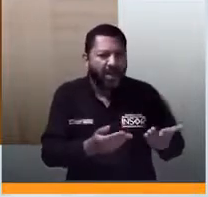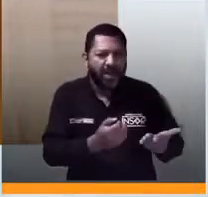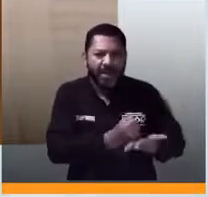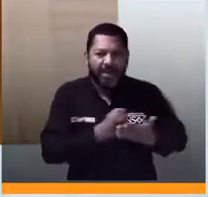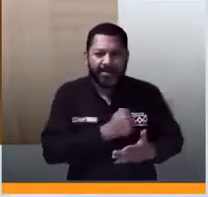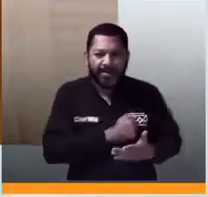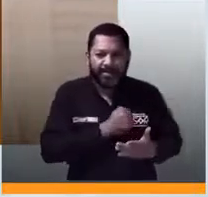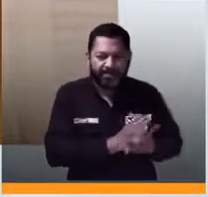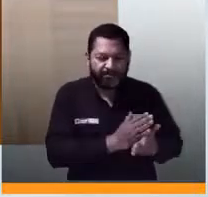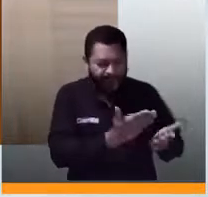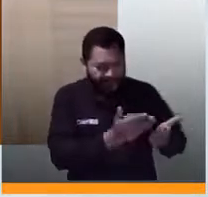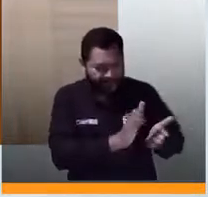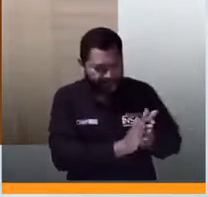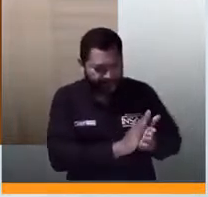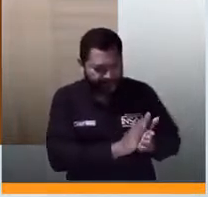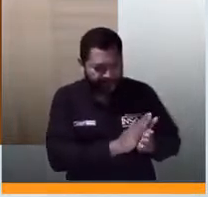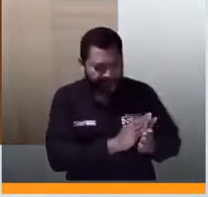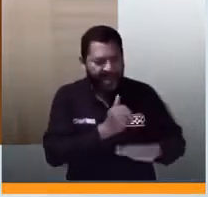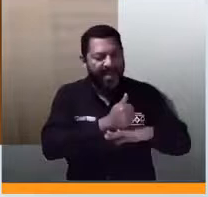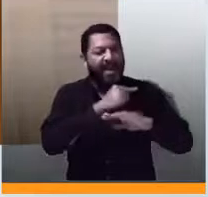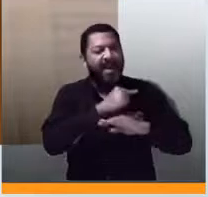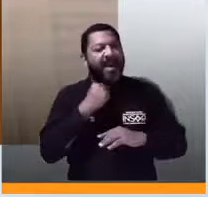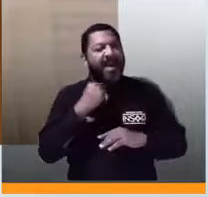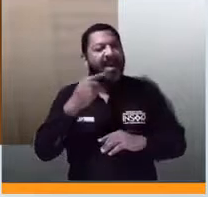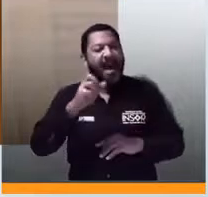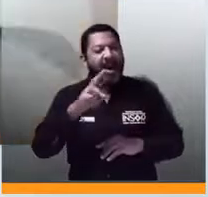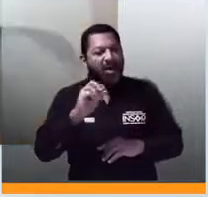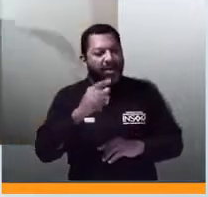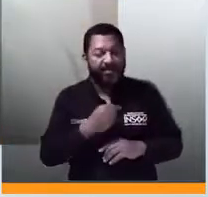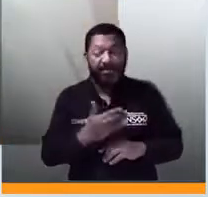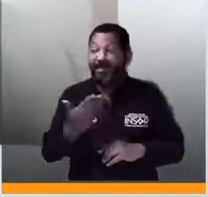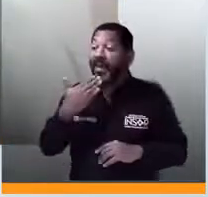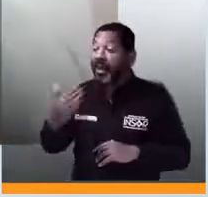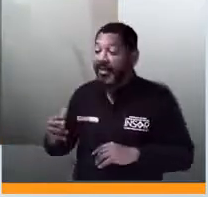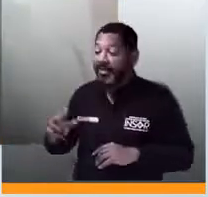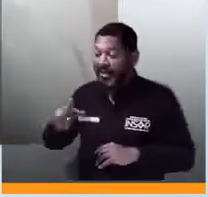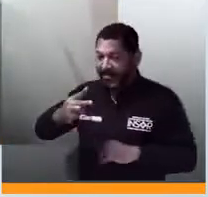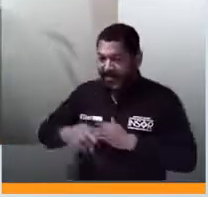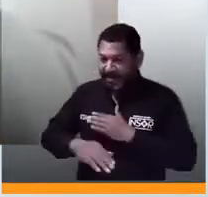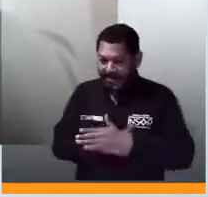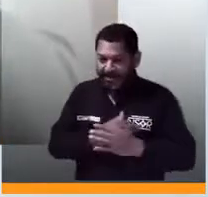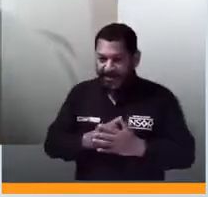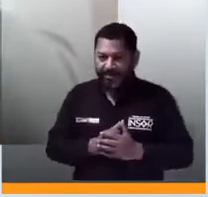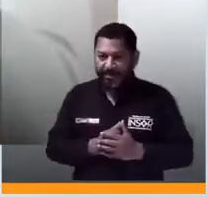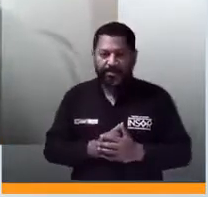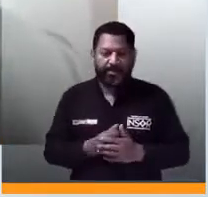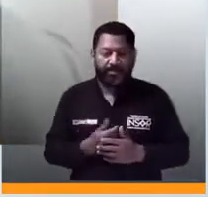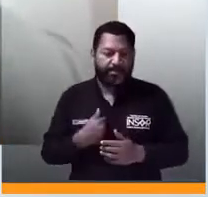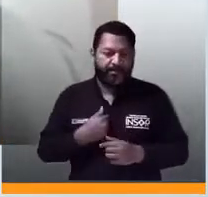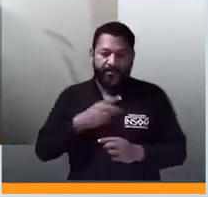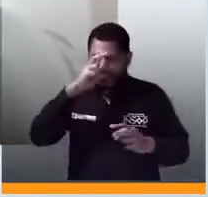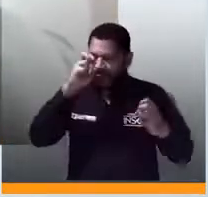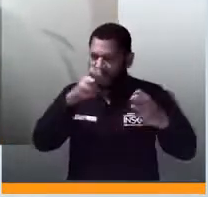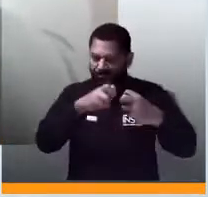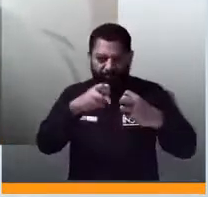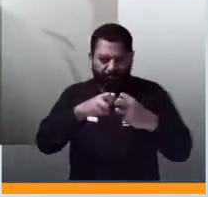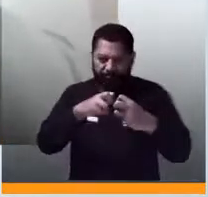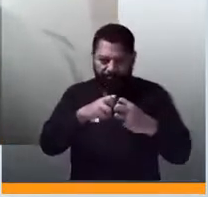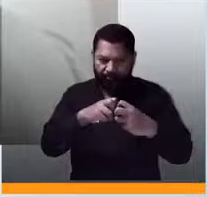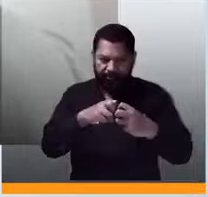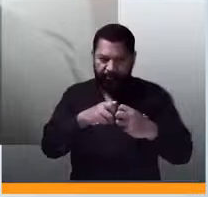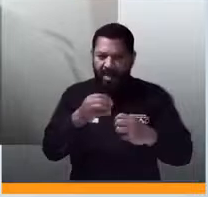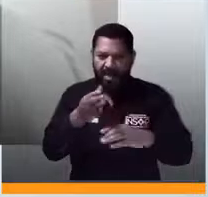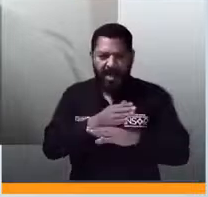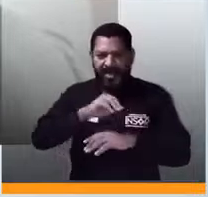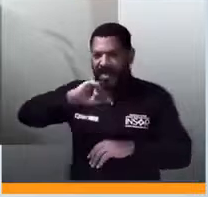que lo escuchamos, padre Harold. Muchas gracias, Vice. No, yo comparto plenamente lo que Juan Luis